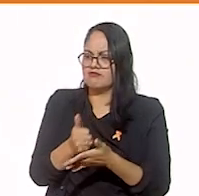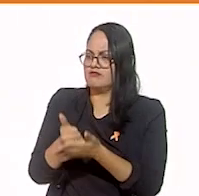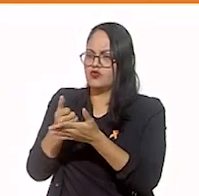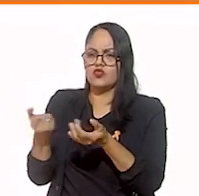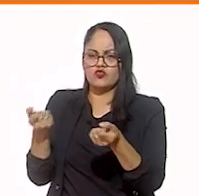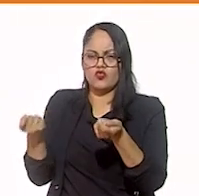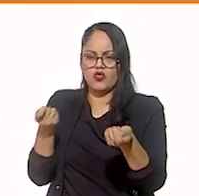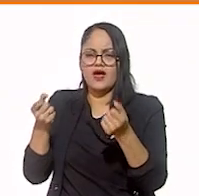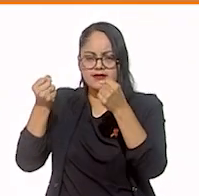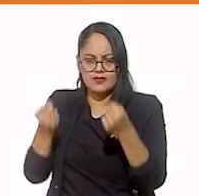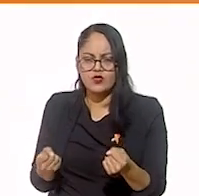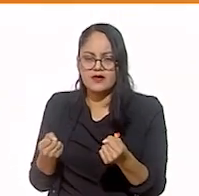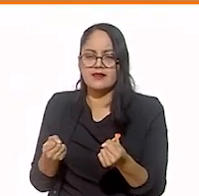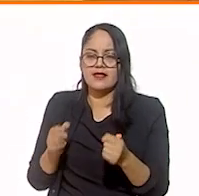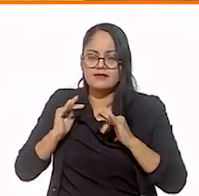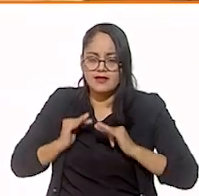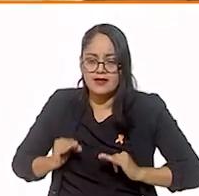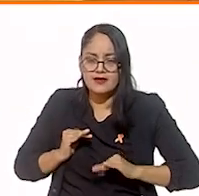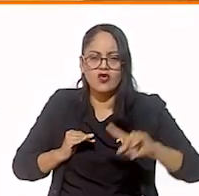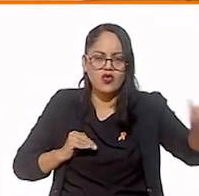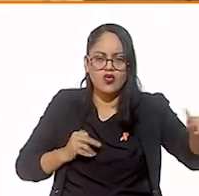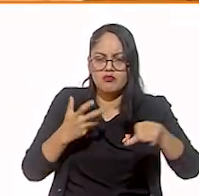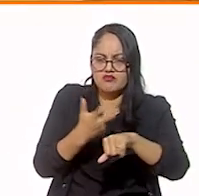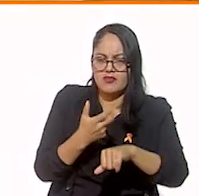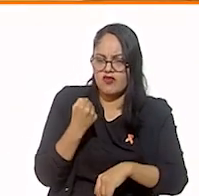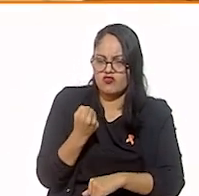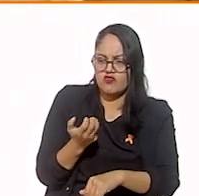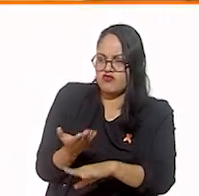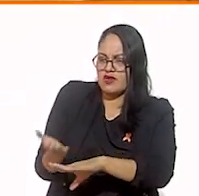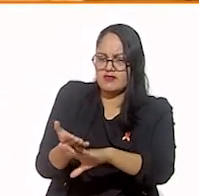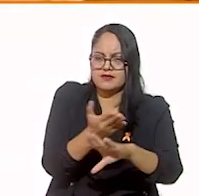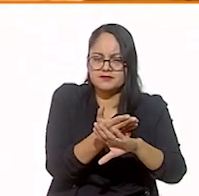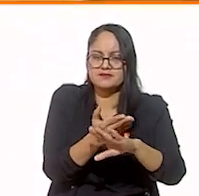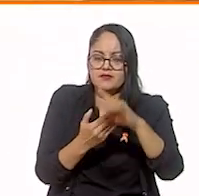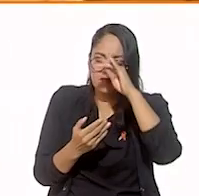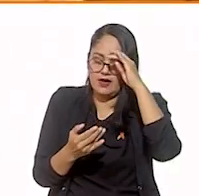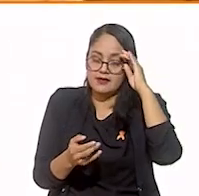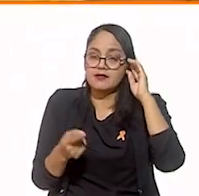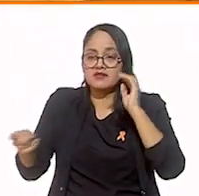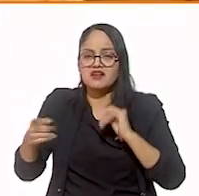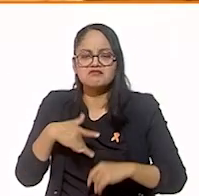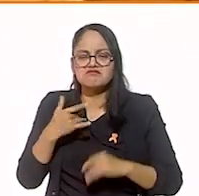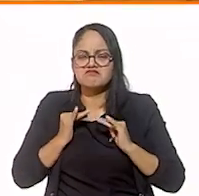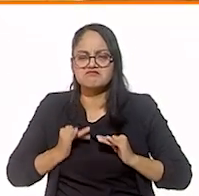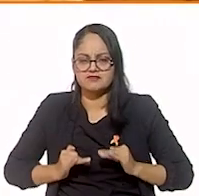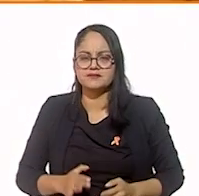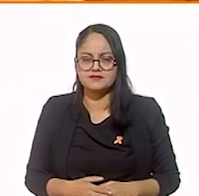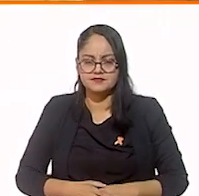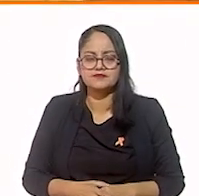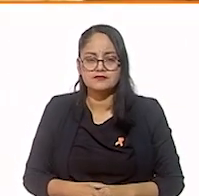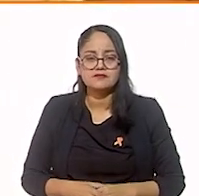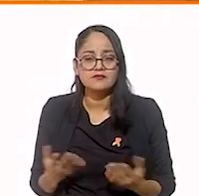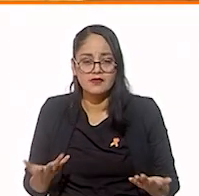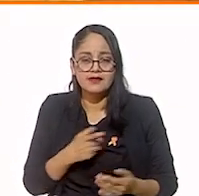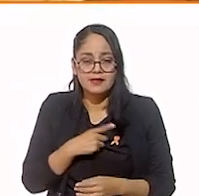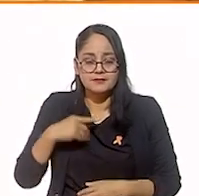y la paz del país, aun cuando estamos siendo amenazados por la potencia militar hasta ahora y no por mucho tiempo más importante del mundo. Entonces yo creo que son elementos también de que hay que